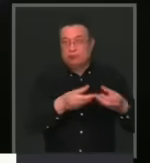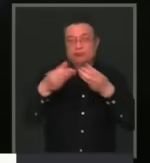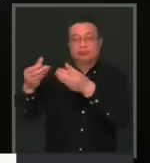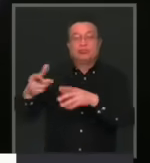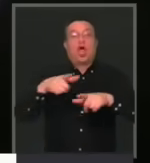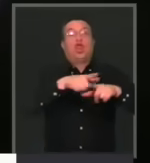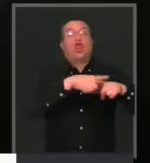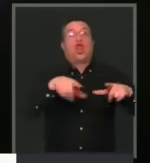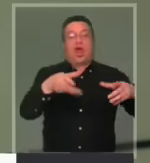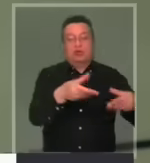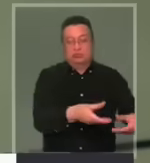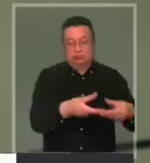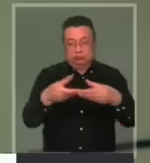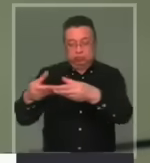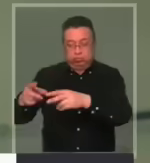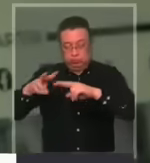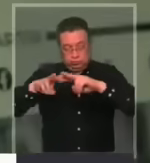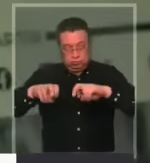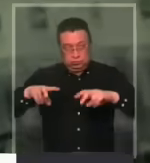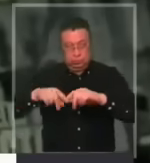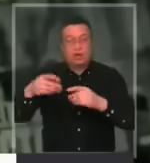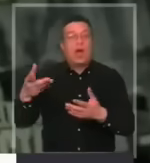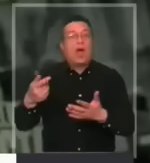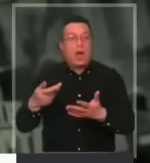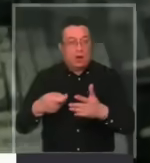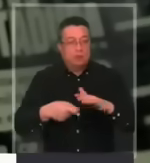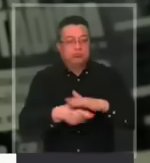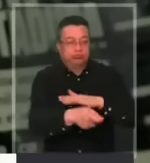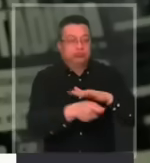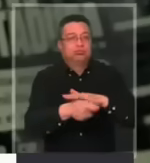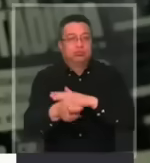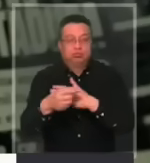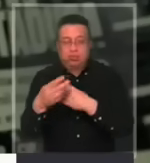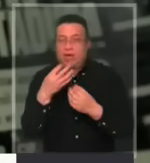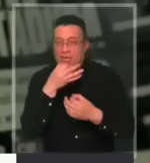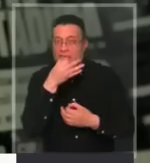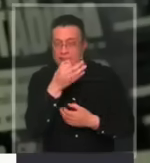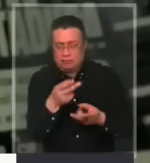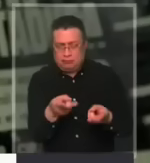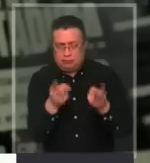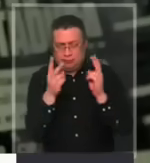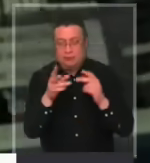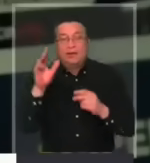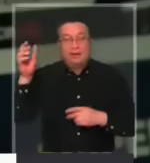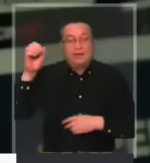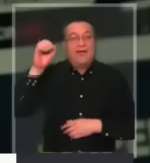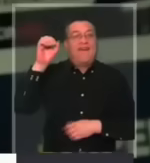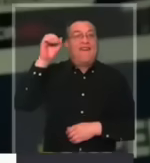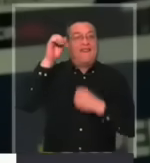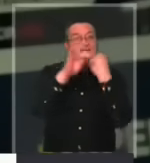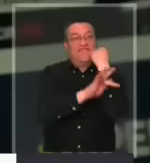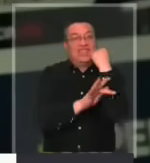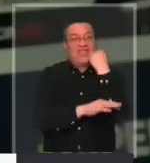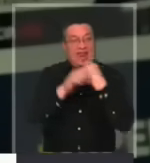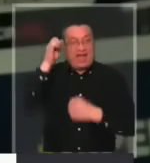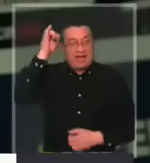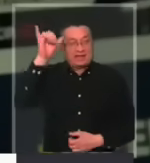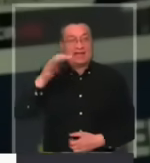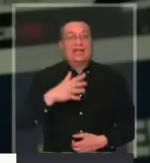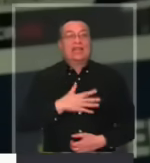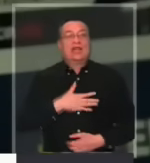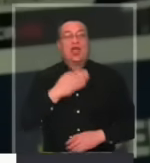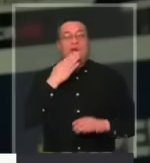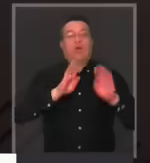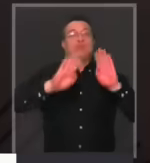quien investiga a su vez presuntos ofrecimientos impropios que habría tenido el fiscal regional de Aysén cuando intentó postularse como